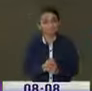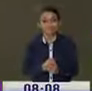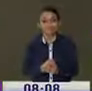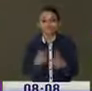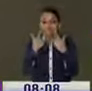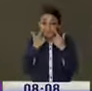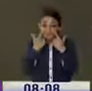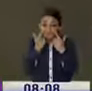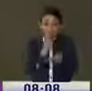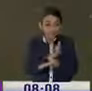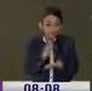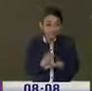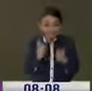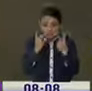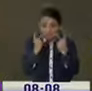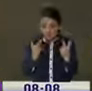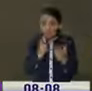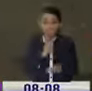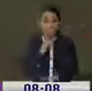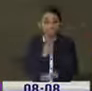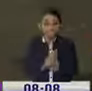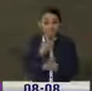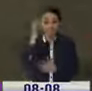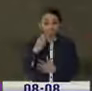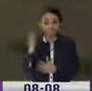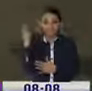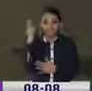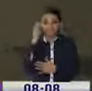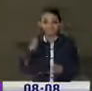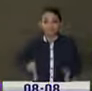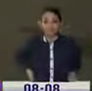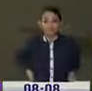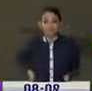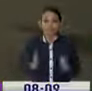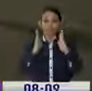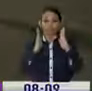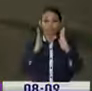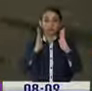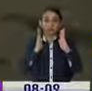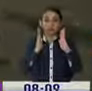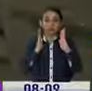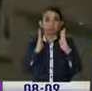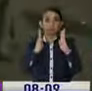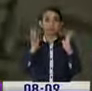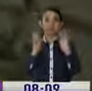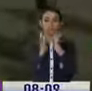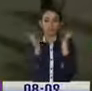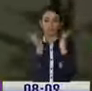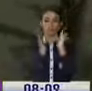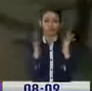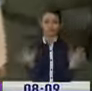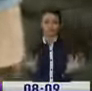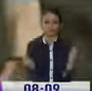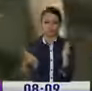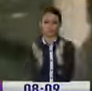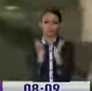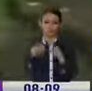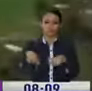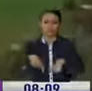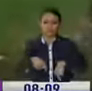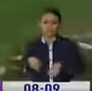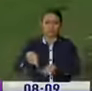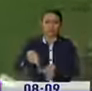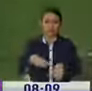constatando en qué estado se encuentra esta vía, este acceso. Hay cantidad de matorrales, hay piedras,